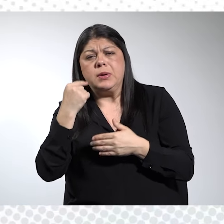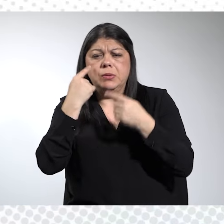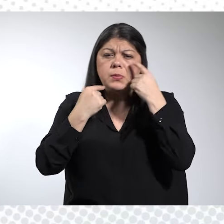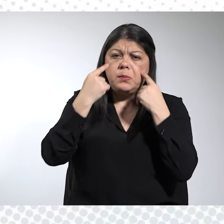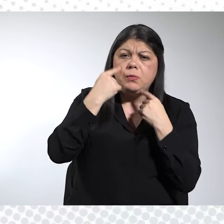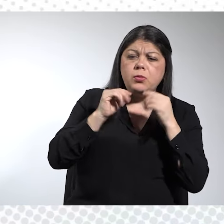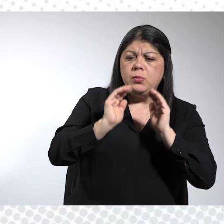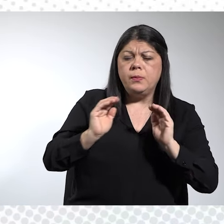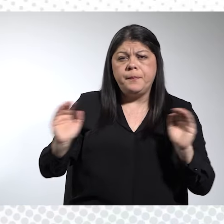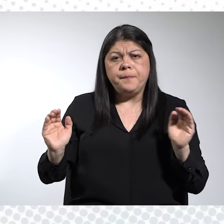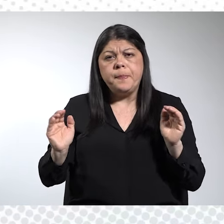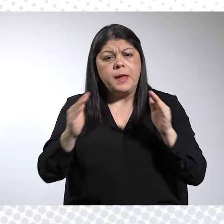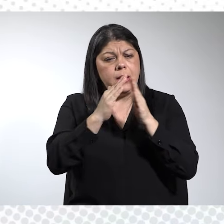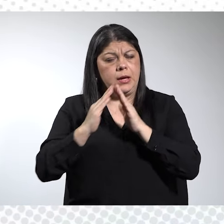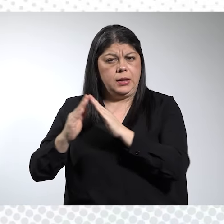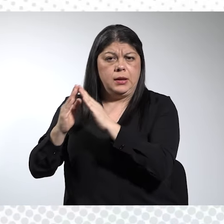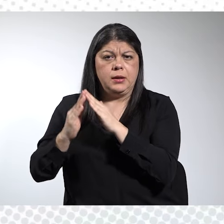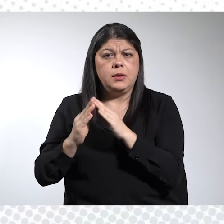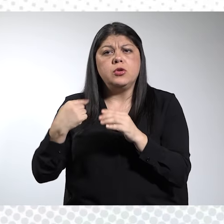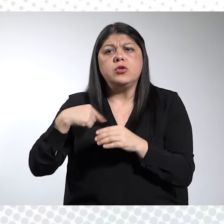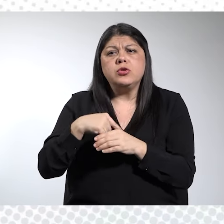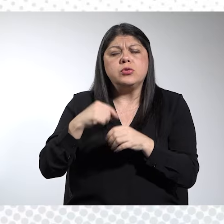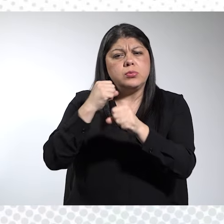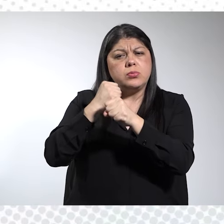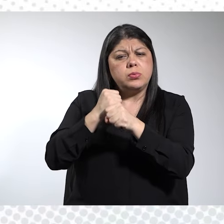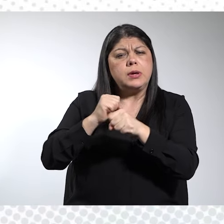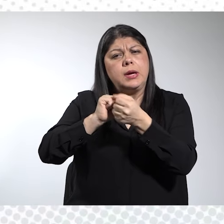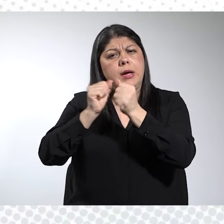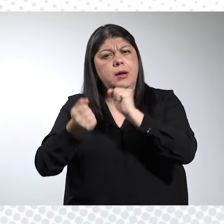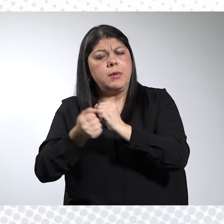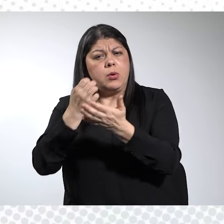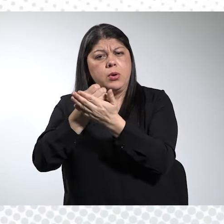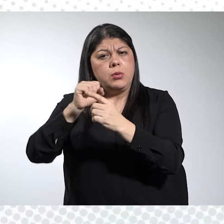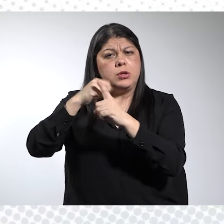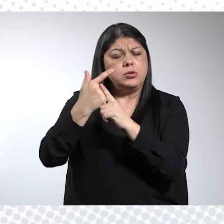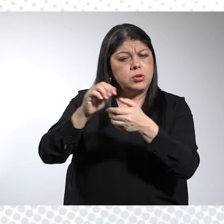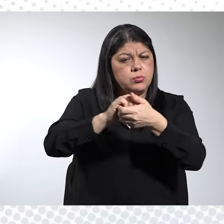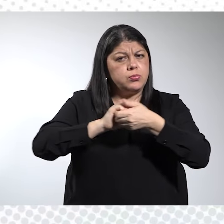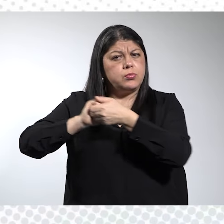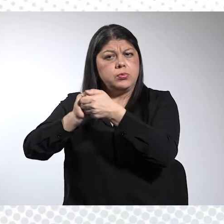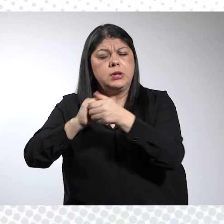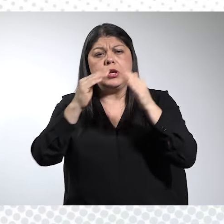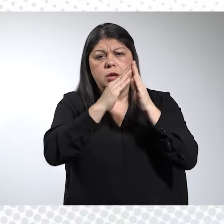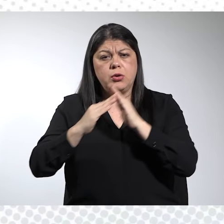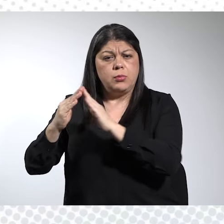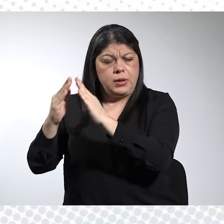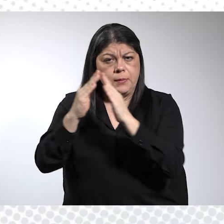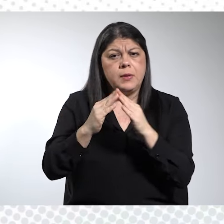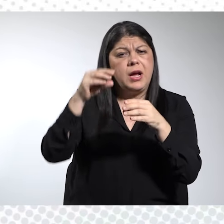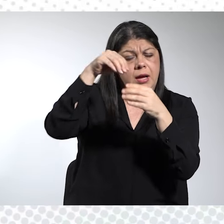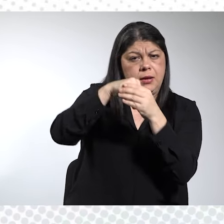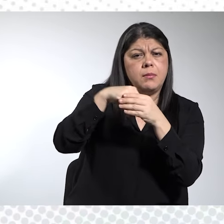padres estamos llorando a esos niños en las comunidades y vamos a hacer un trabajo enorme con la economía social solidaria dentro de los barrios, dentro